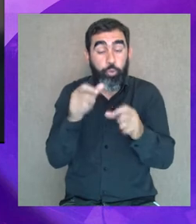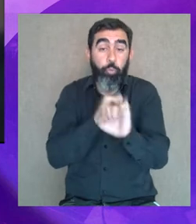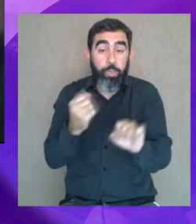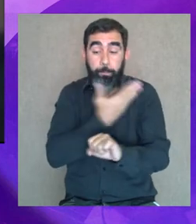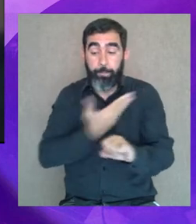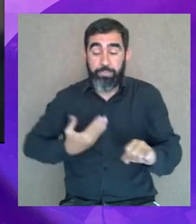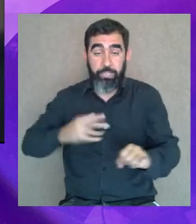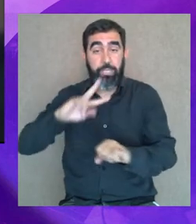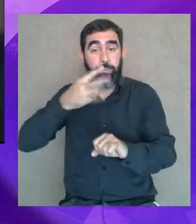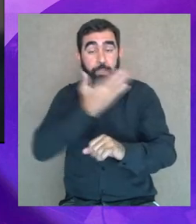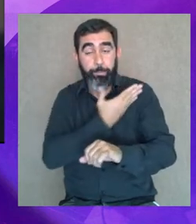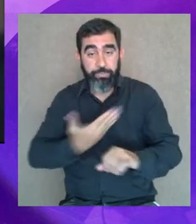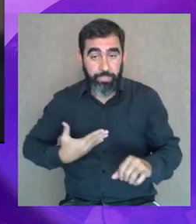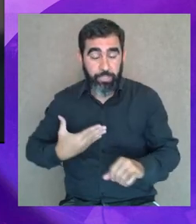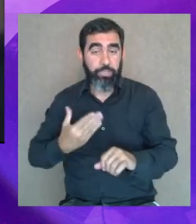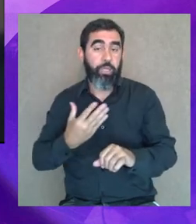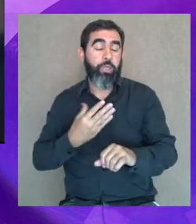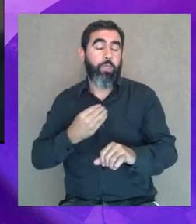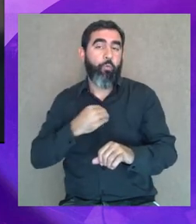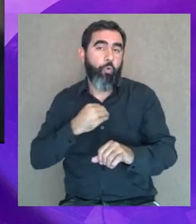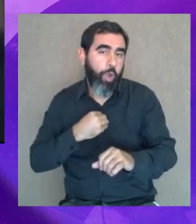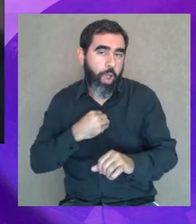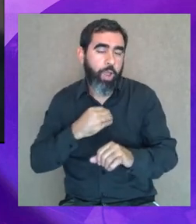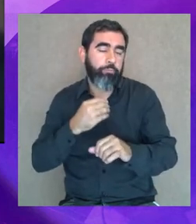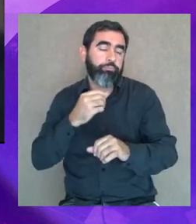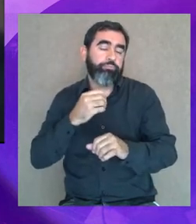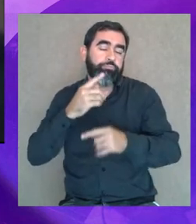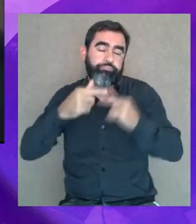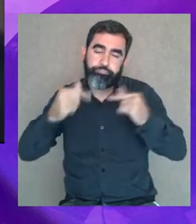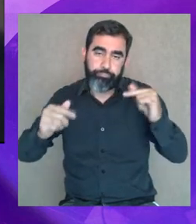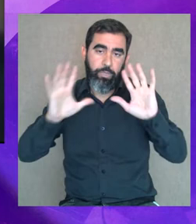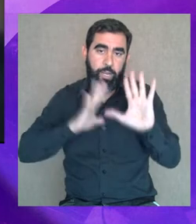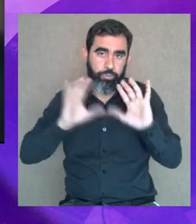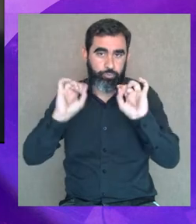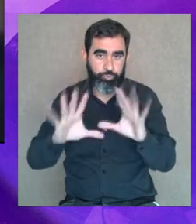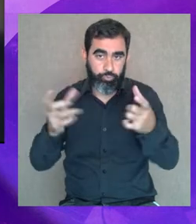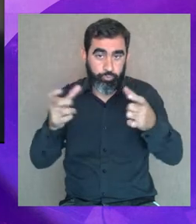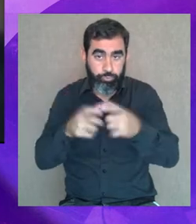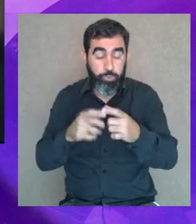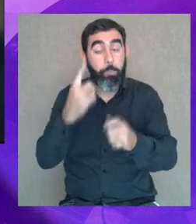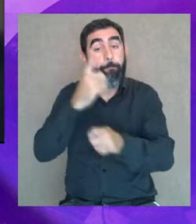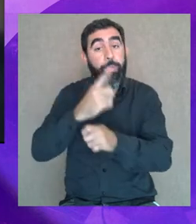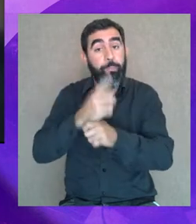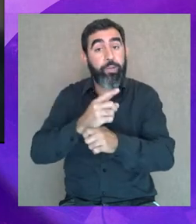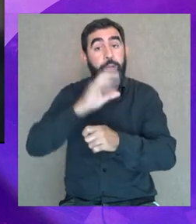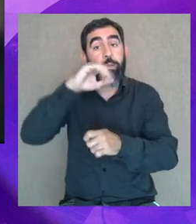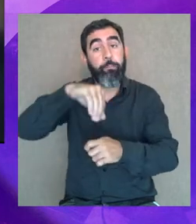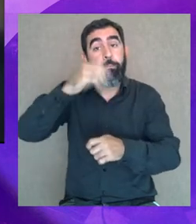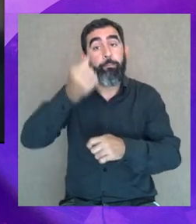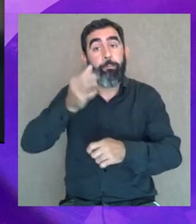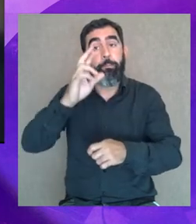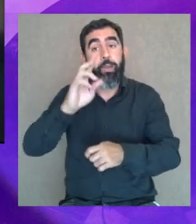puede ser presidenta vicepresidenta consejera hay diferentes figuras iguales consejos es sólo uno la primera fue